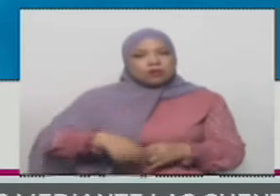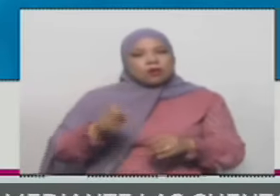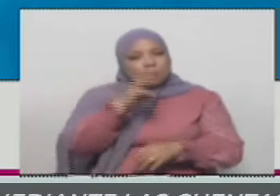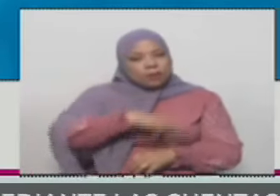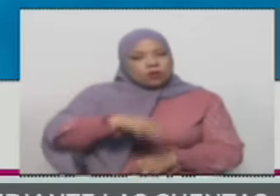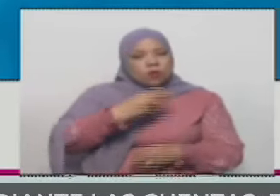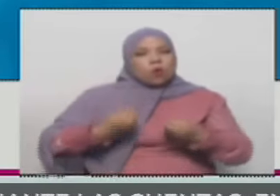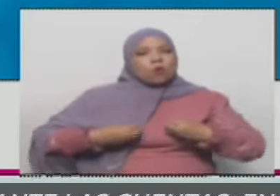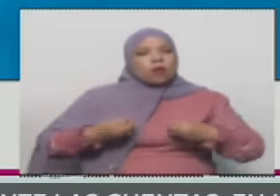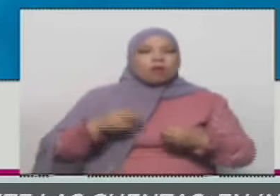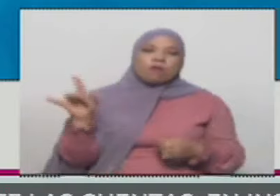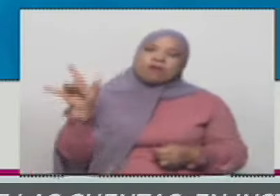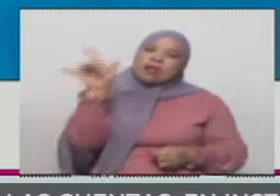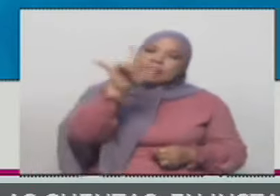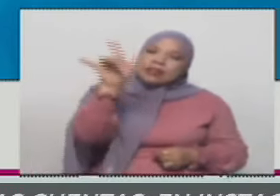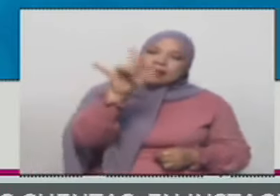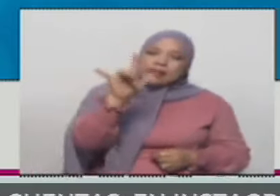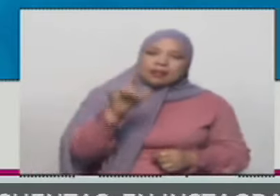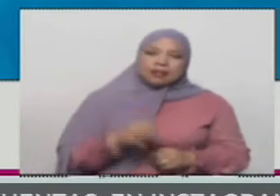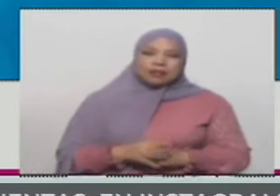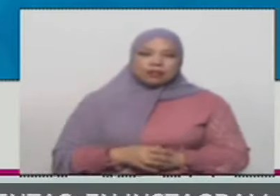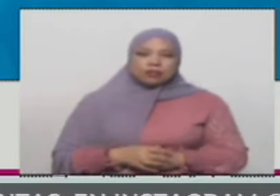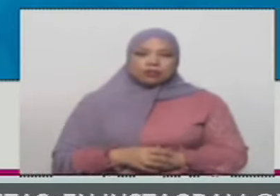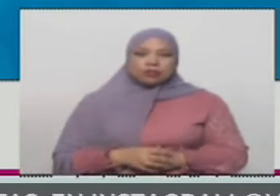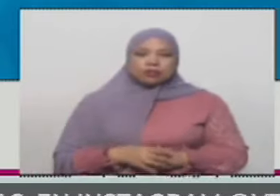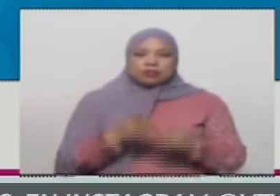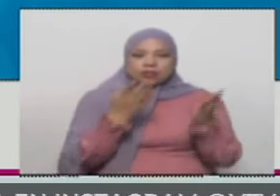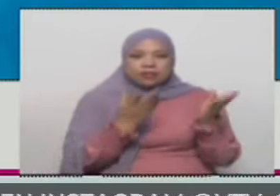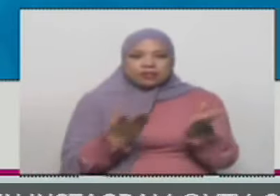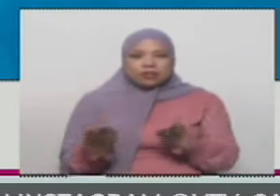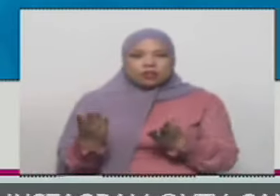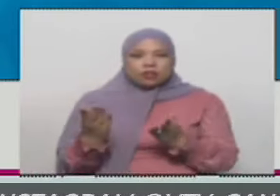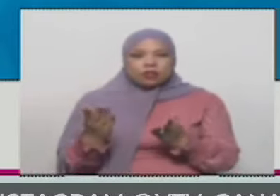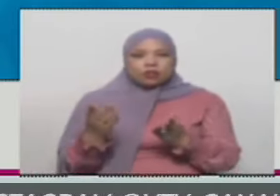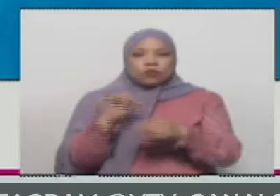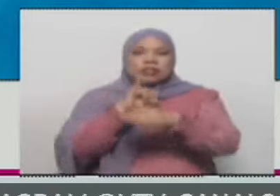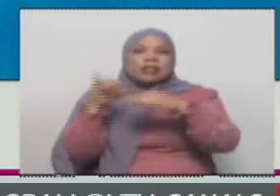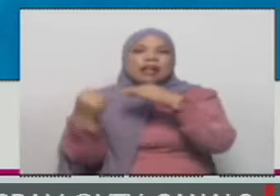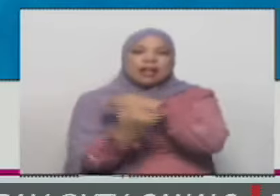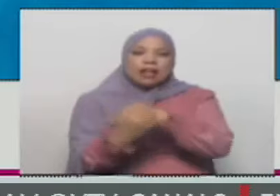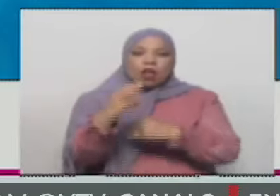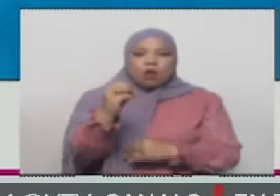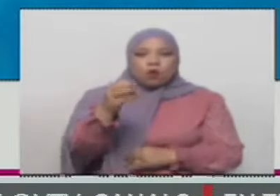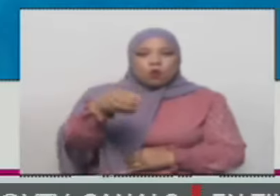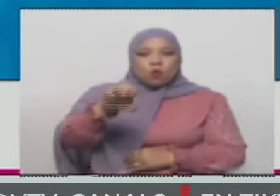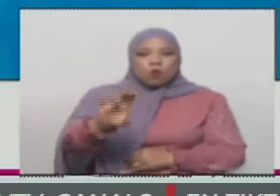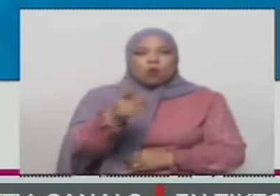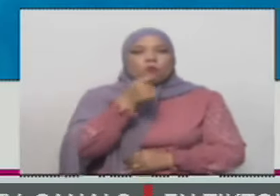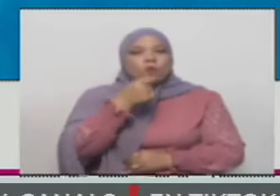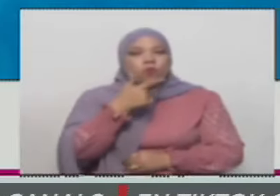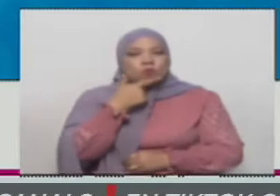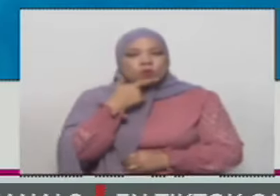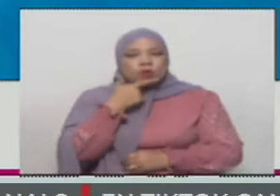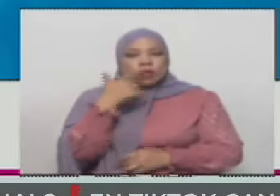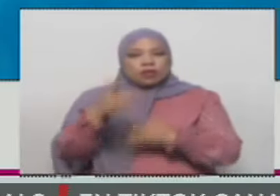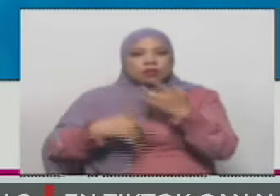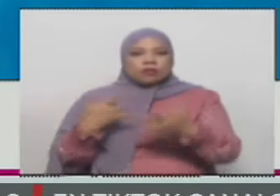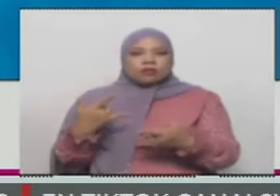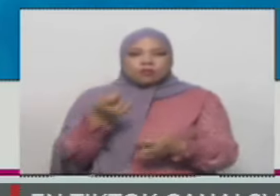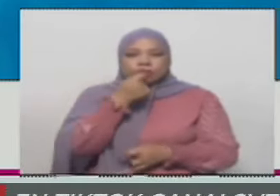misión Viva Venezuela, mi patria querida, vamos a recibir desde la isla de Coche esta manifestación de